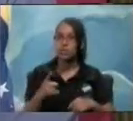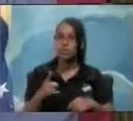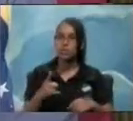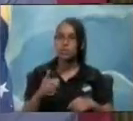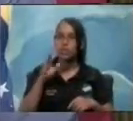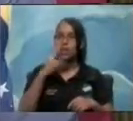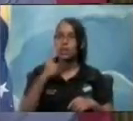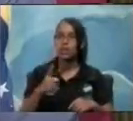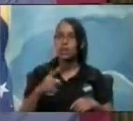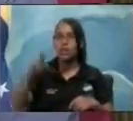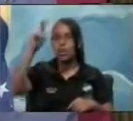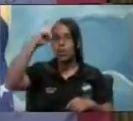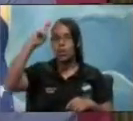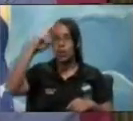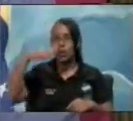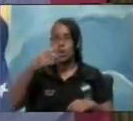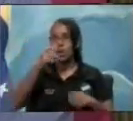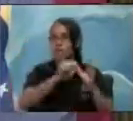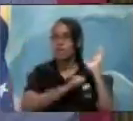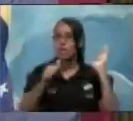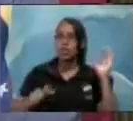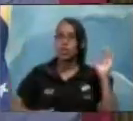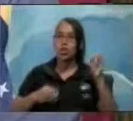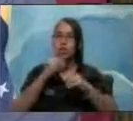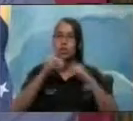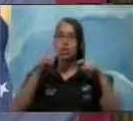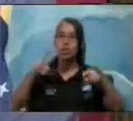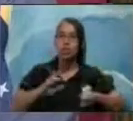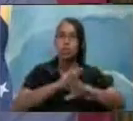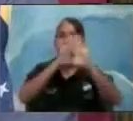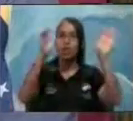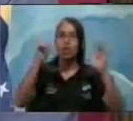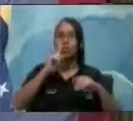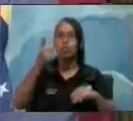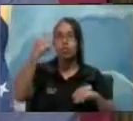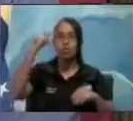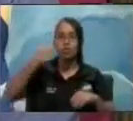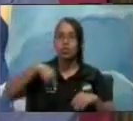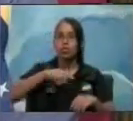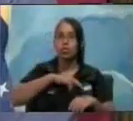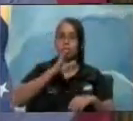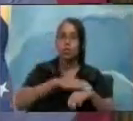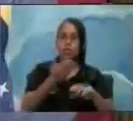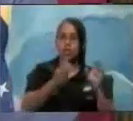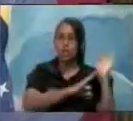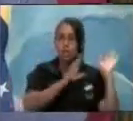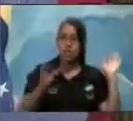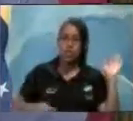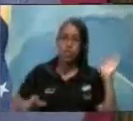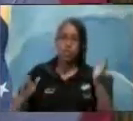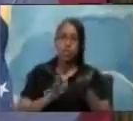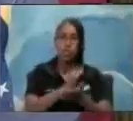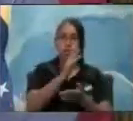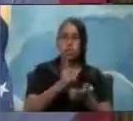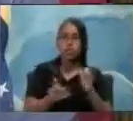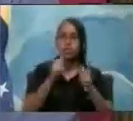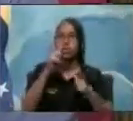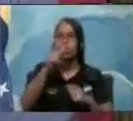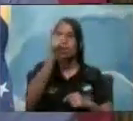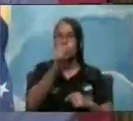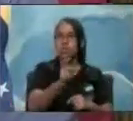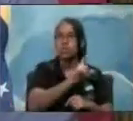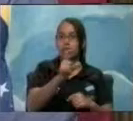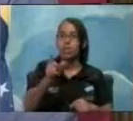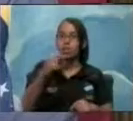realistas, reconozca que el Señor hizo este milagro, no por nosotros, sino porque el Cristo de la gloria, que ustedes crucificaron. Yo